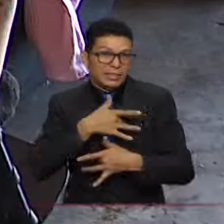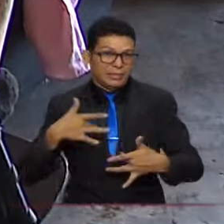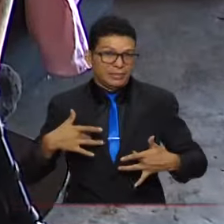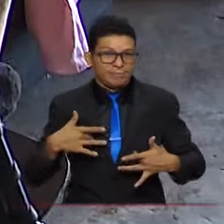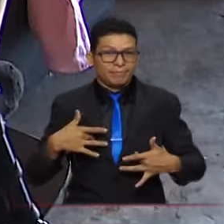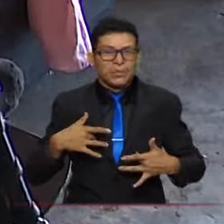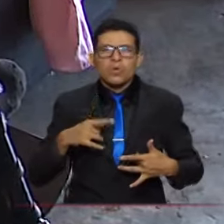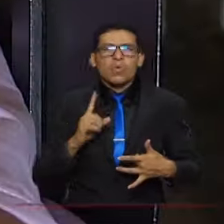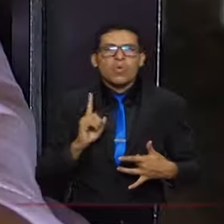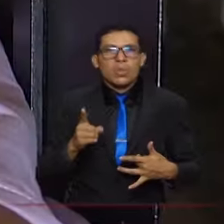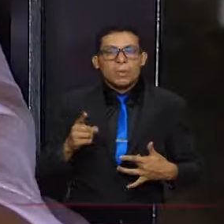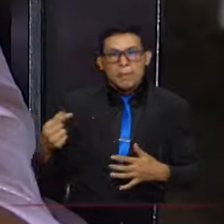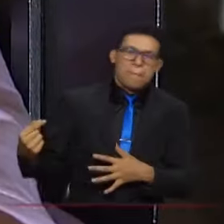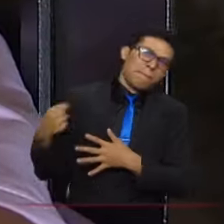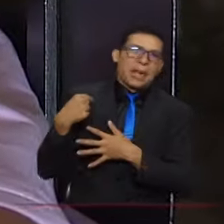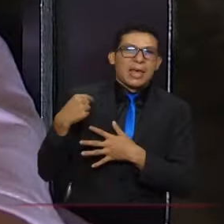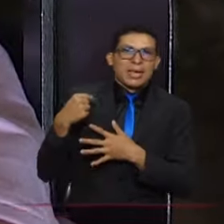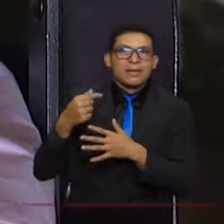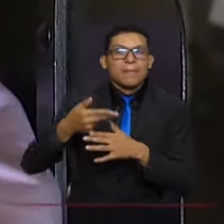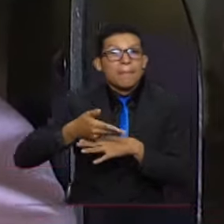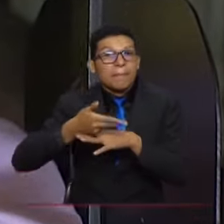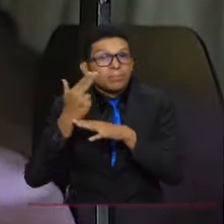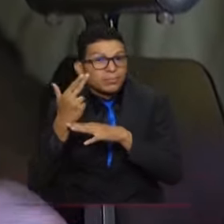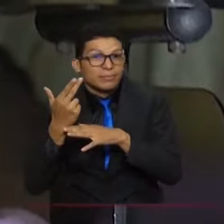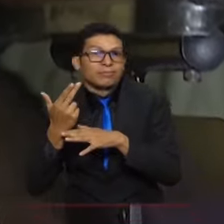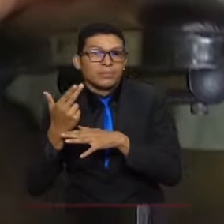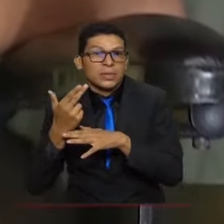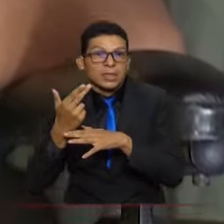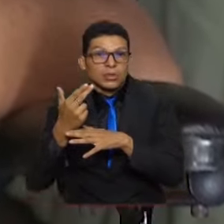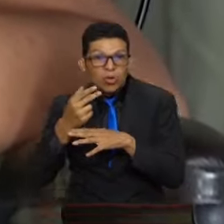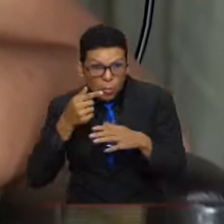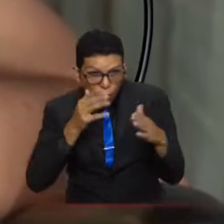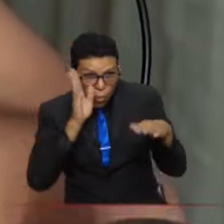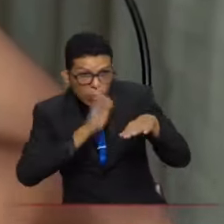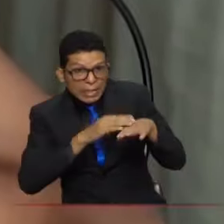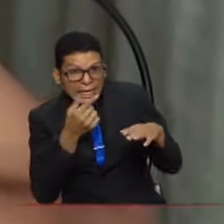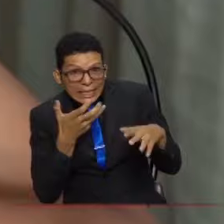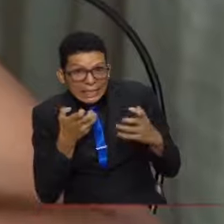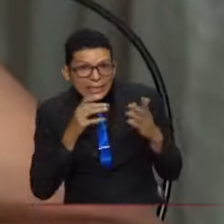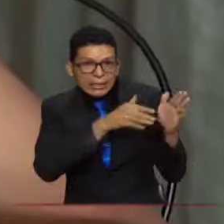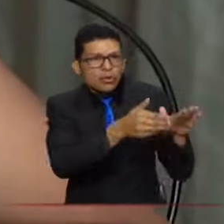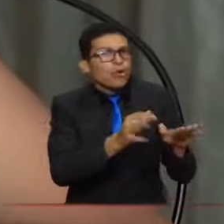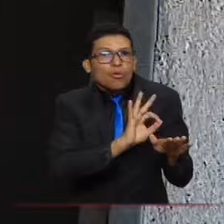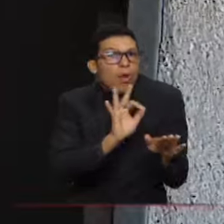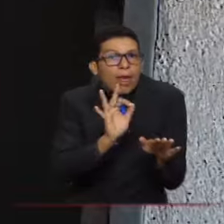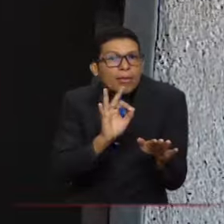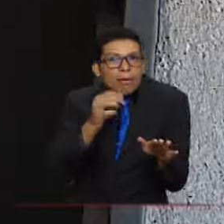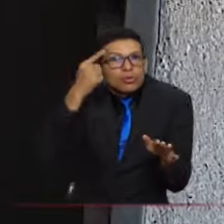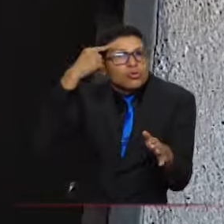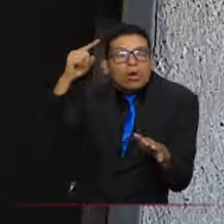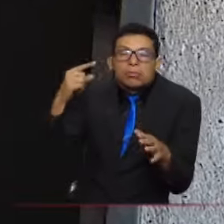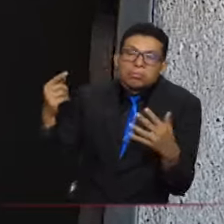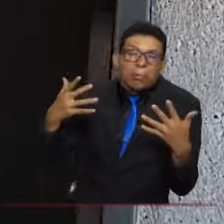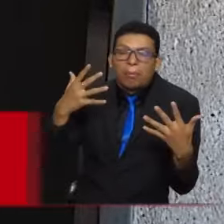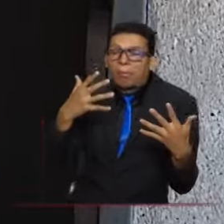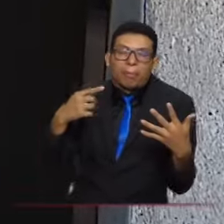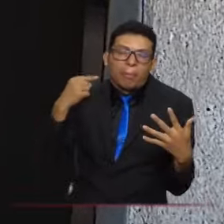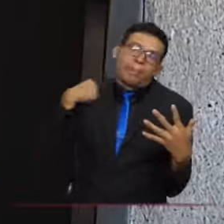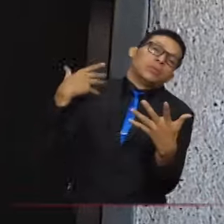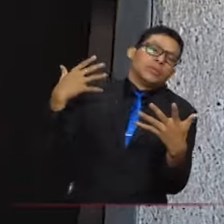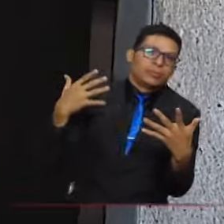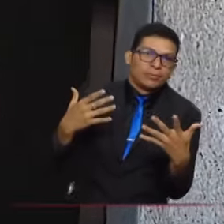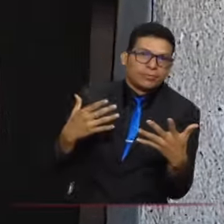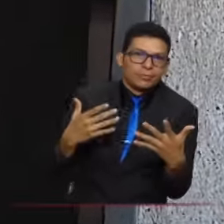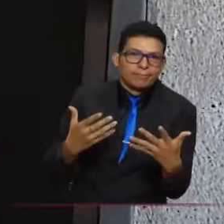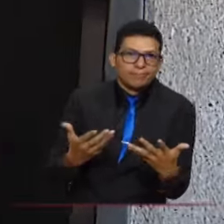ser impactado por una bala perdida. Mi hijo estaba jugando allá afuera en la cancha y vinieron unos